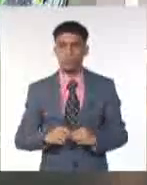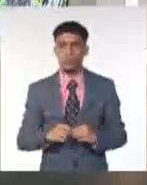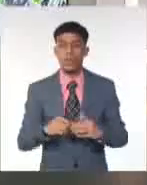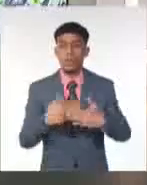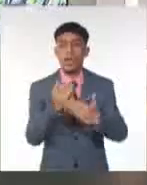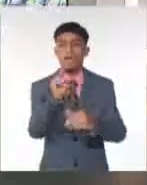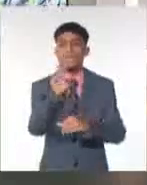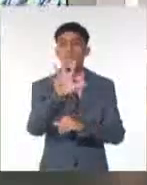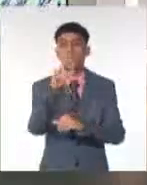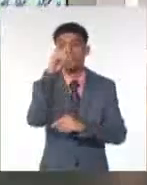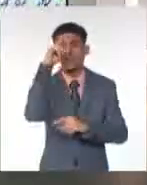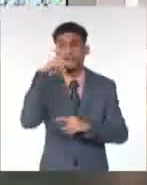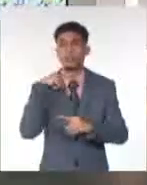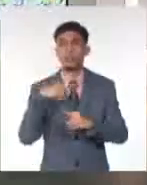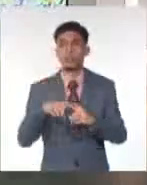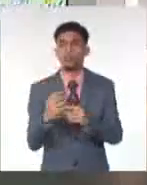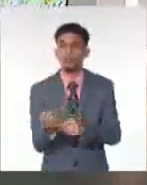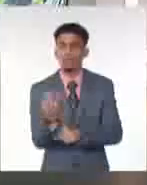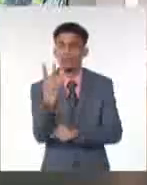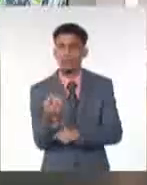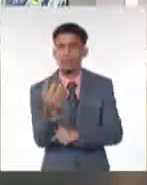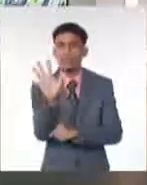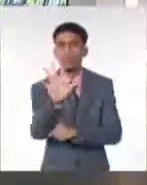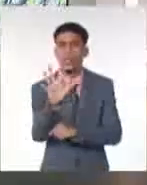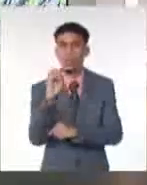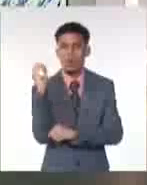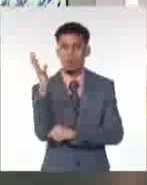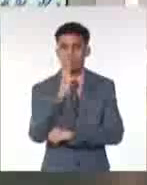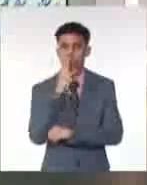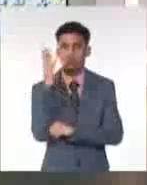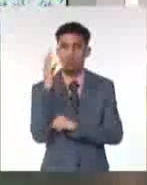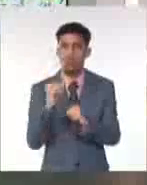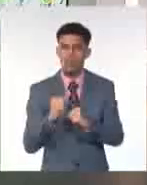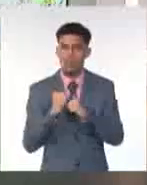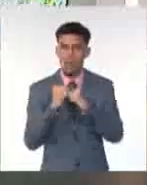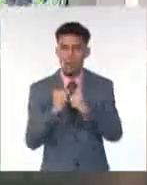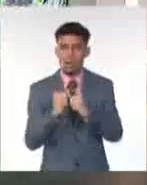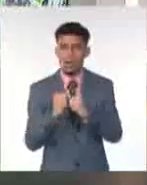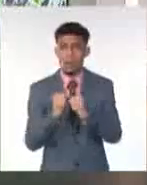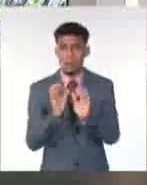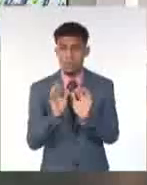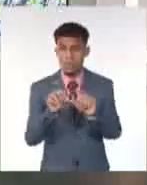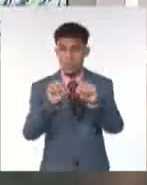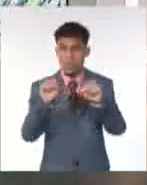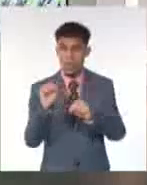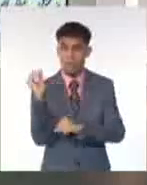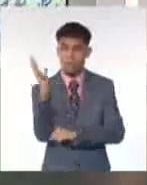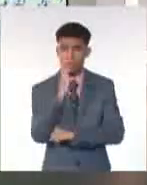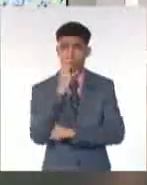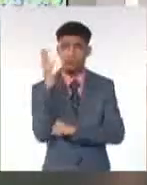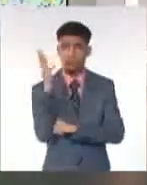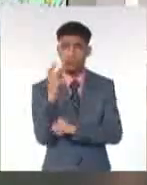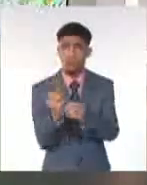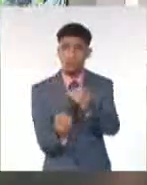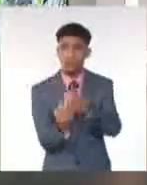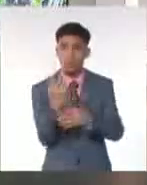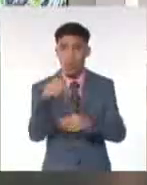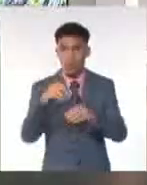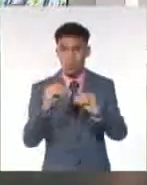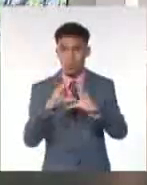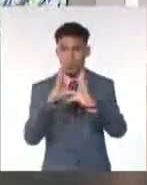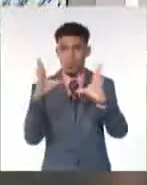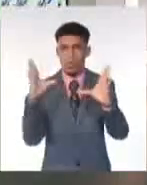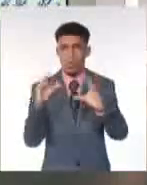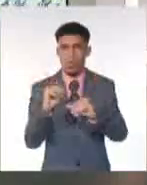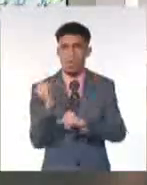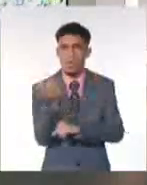de septiembre se han formado cinco ciclones tropicales que han alcanzado la categoría de huracán. Es un sistema que se formó durante la mañana de hoy como huracán, con